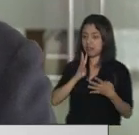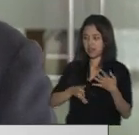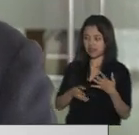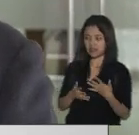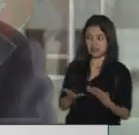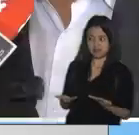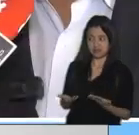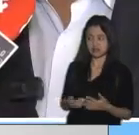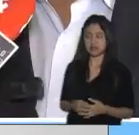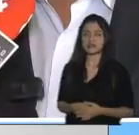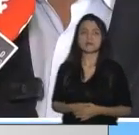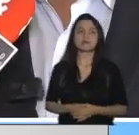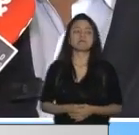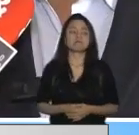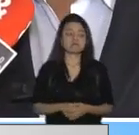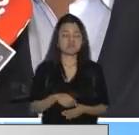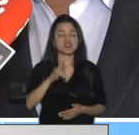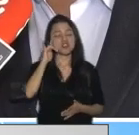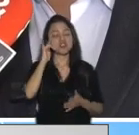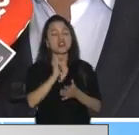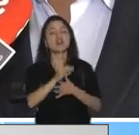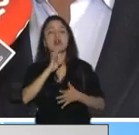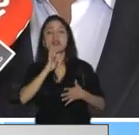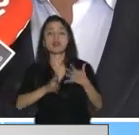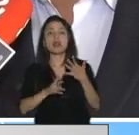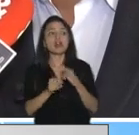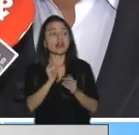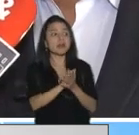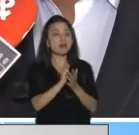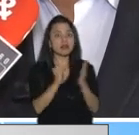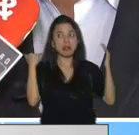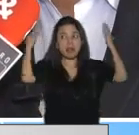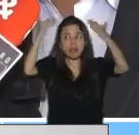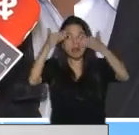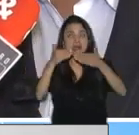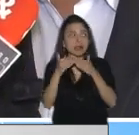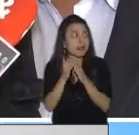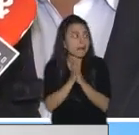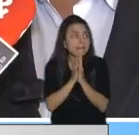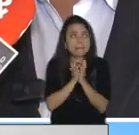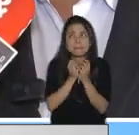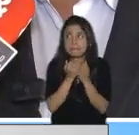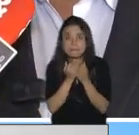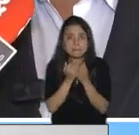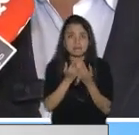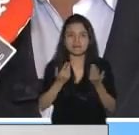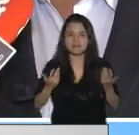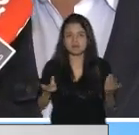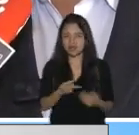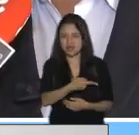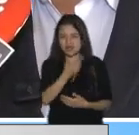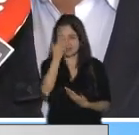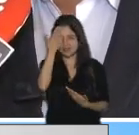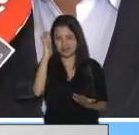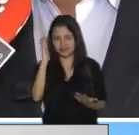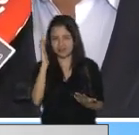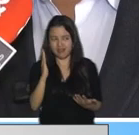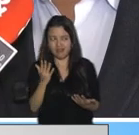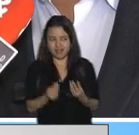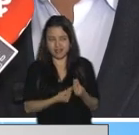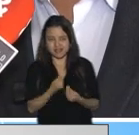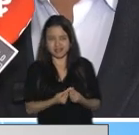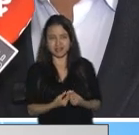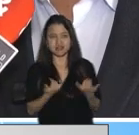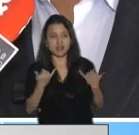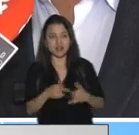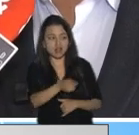vulnerables. No solo no cumplieron los parámetros, y por eso es que están ocultando la información, porque nos daríamos cuenta si entramos que ellos tienen muchos, como se dice